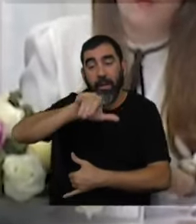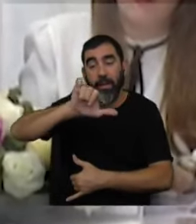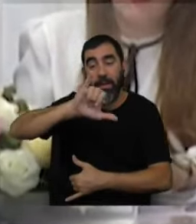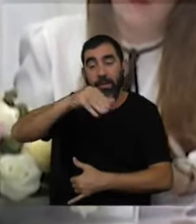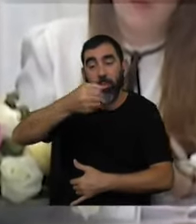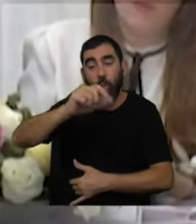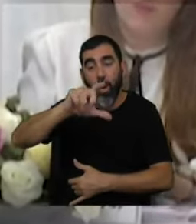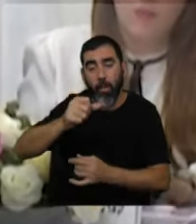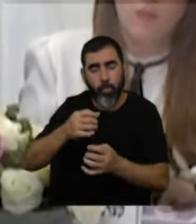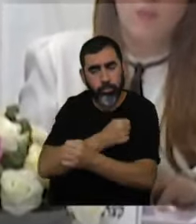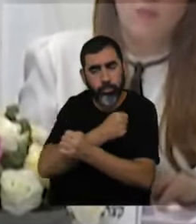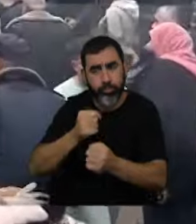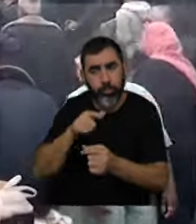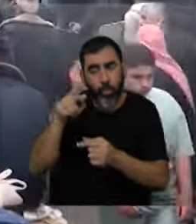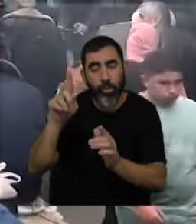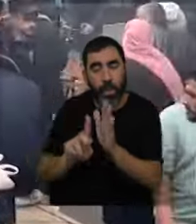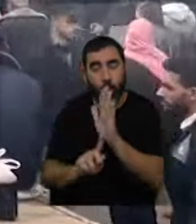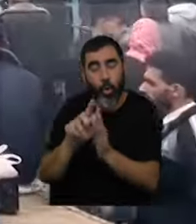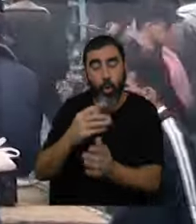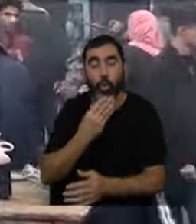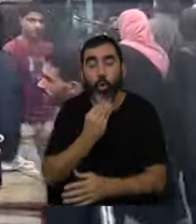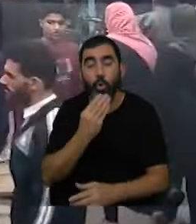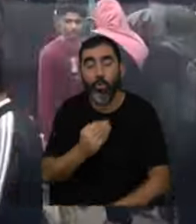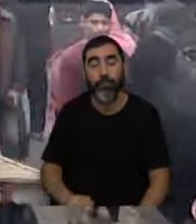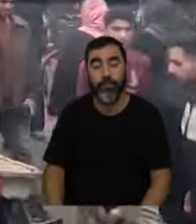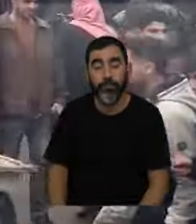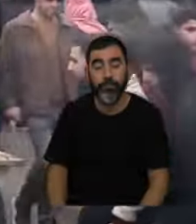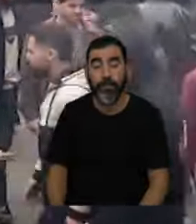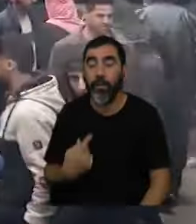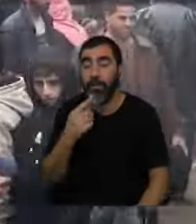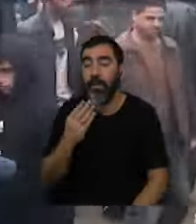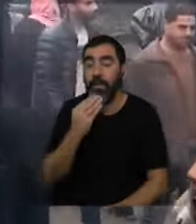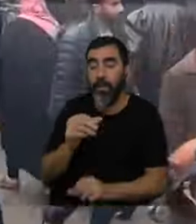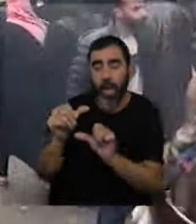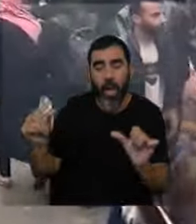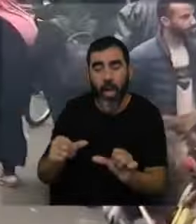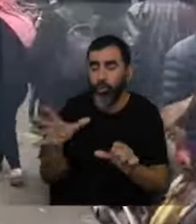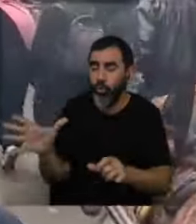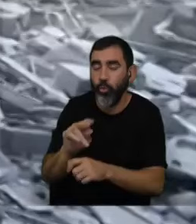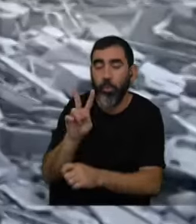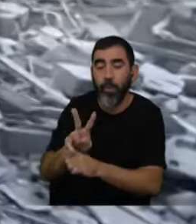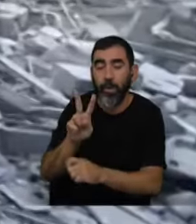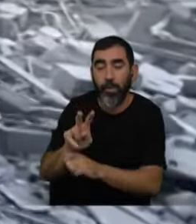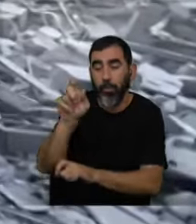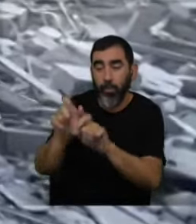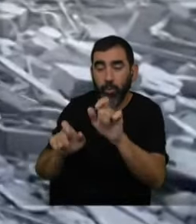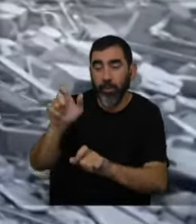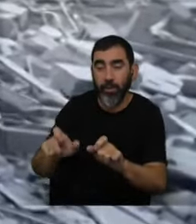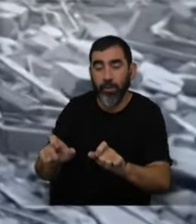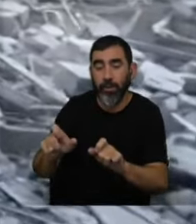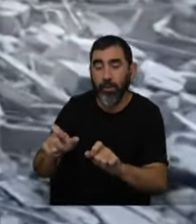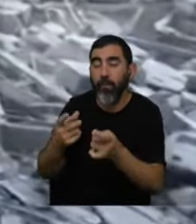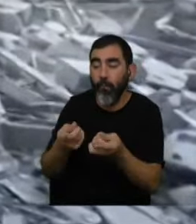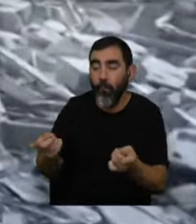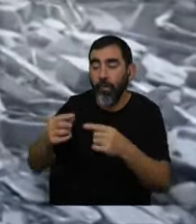intensidad sus ataques hacia el norte de Israel agari sostuvo que Israel hará todo lo necesario para proteger a civiles y permitir El